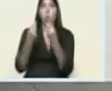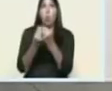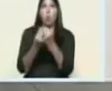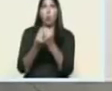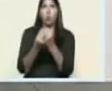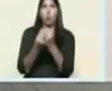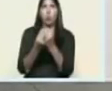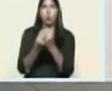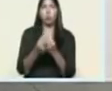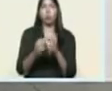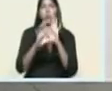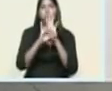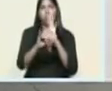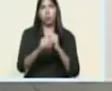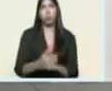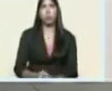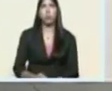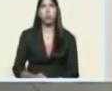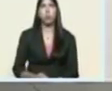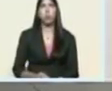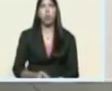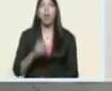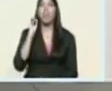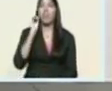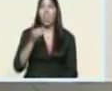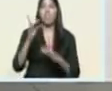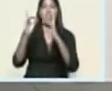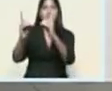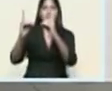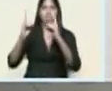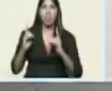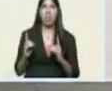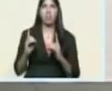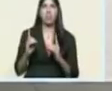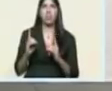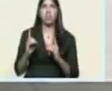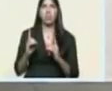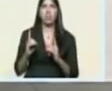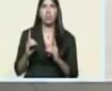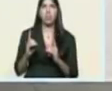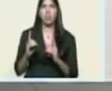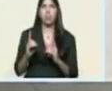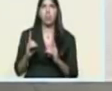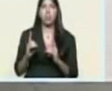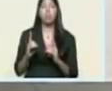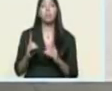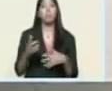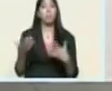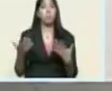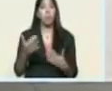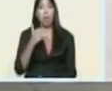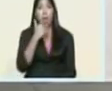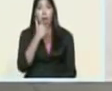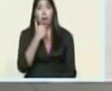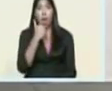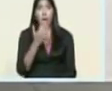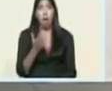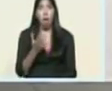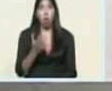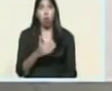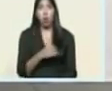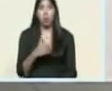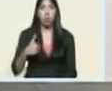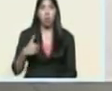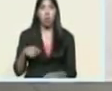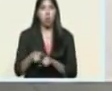Constituyente proceda a tomar medidas draconianas que pudieran implicar la